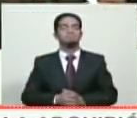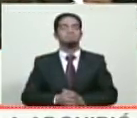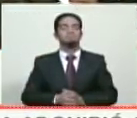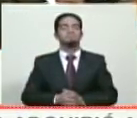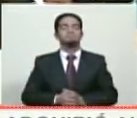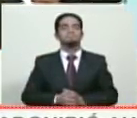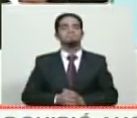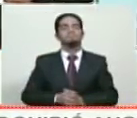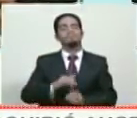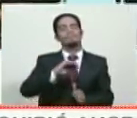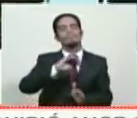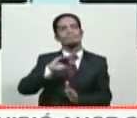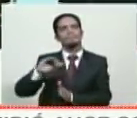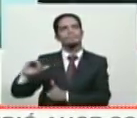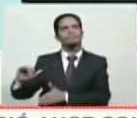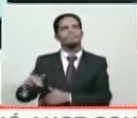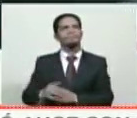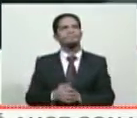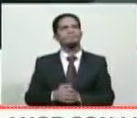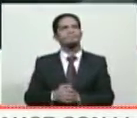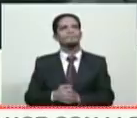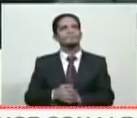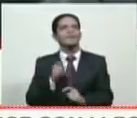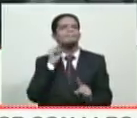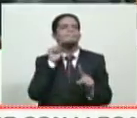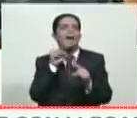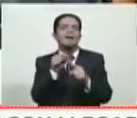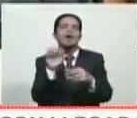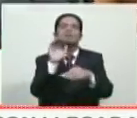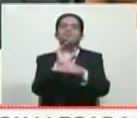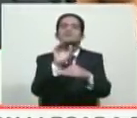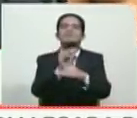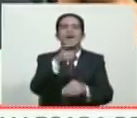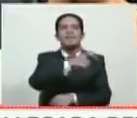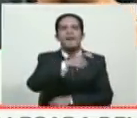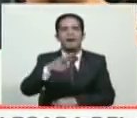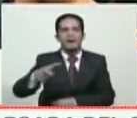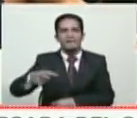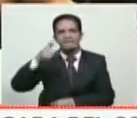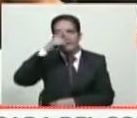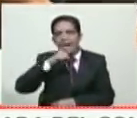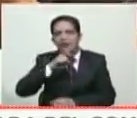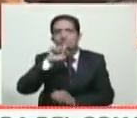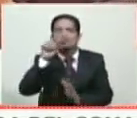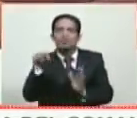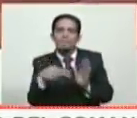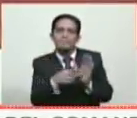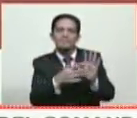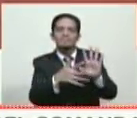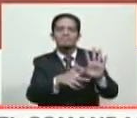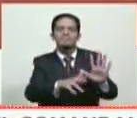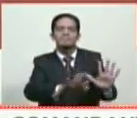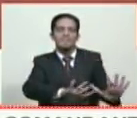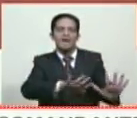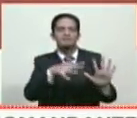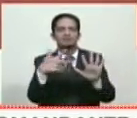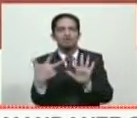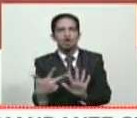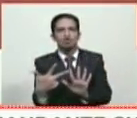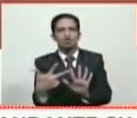Para lograr cuidar a nuestra gente en este año 2018, dispusimos de